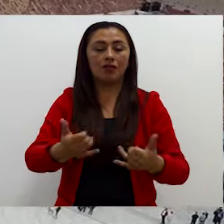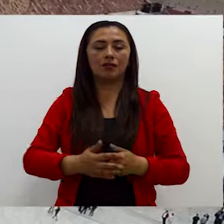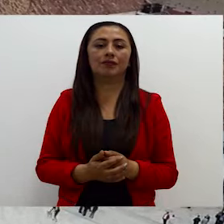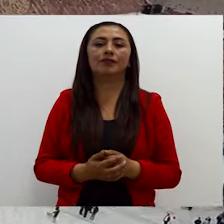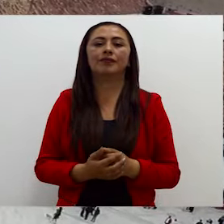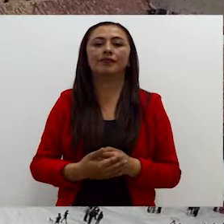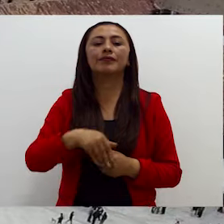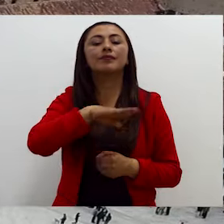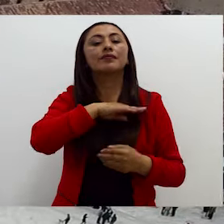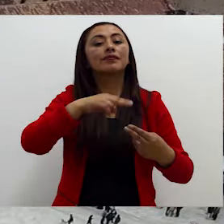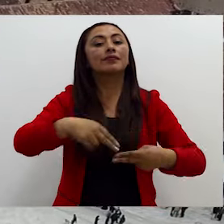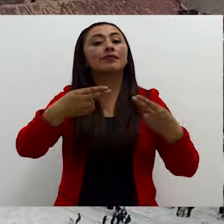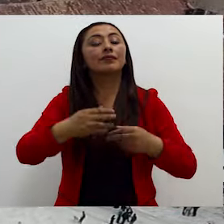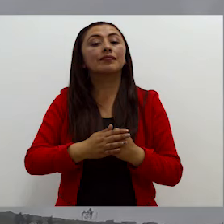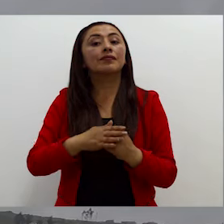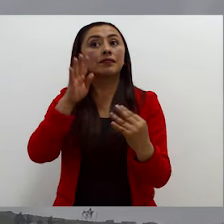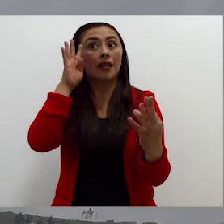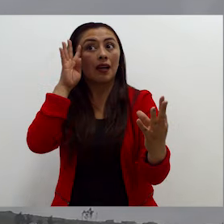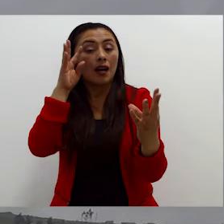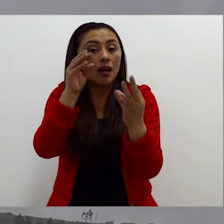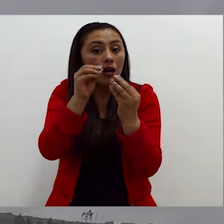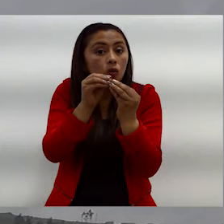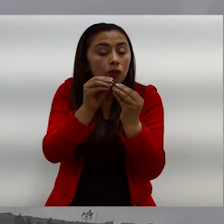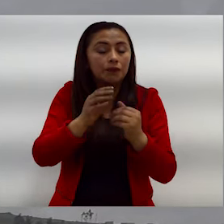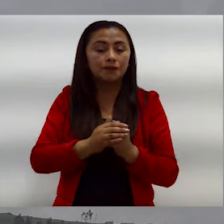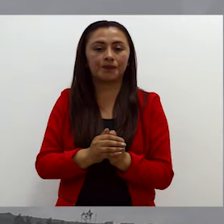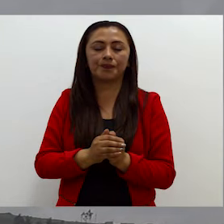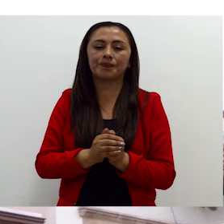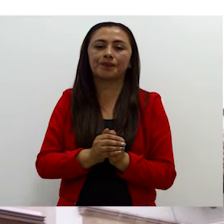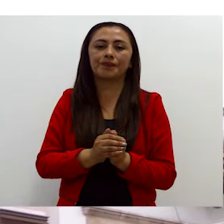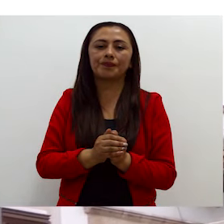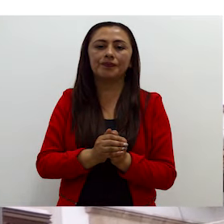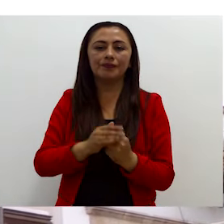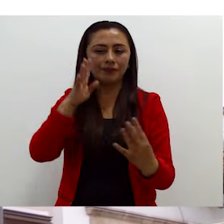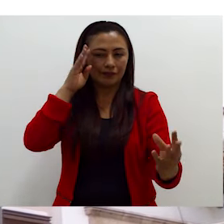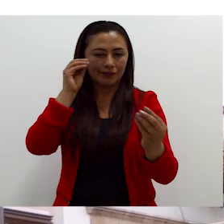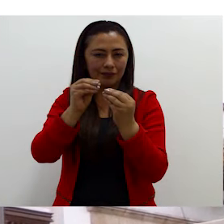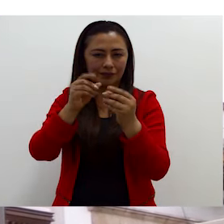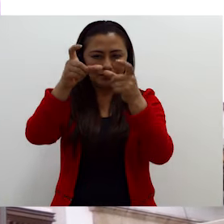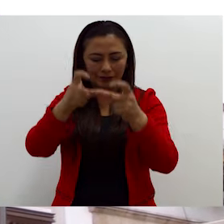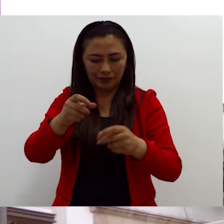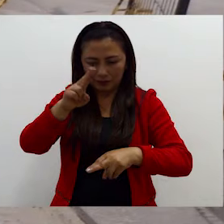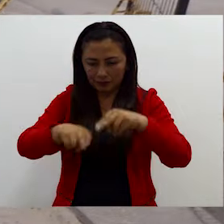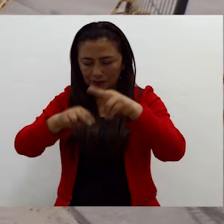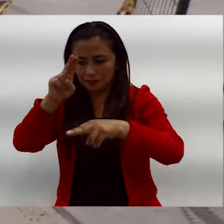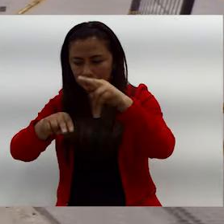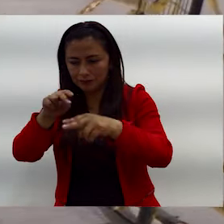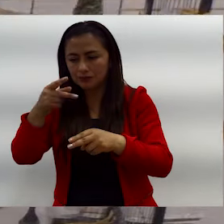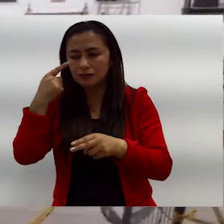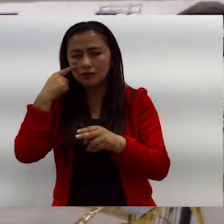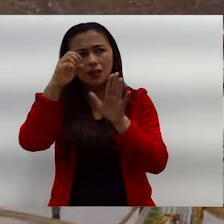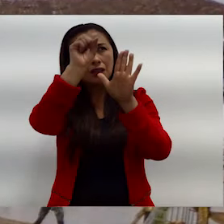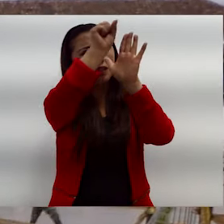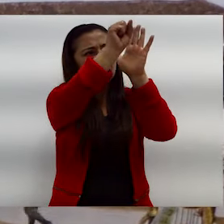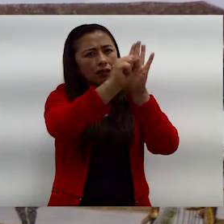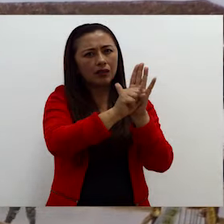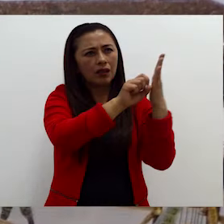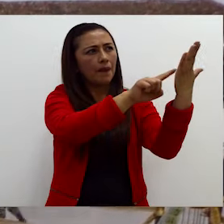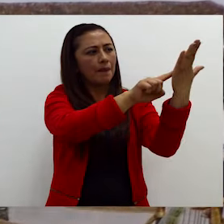La Alcaldía de Tunja firmó un convenio con el Departamento Nacional de Planeación por medio del cual se instalará una